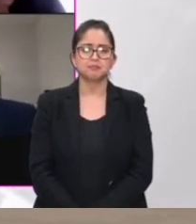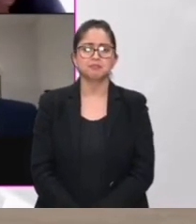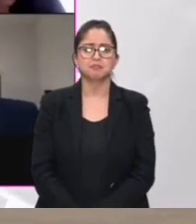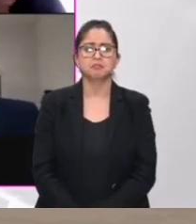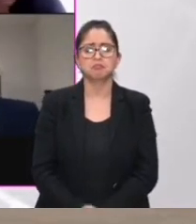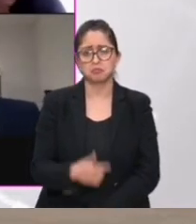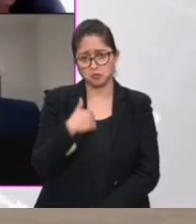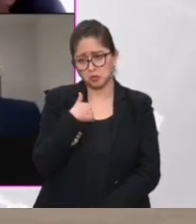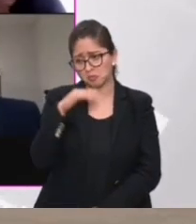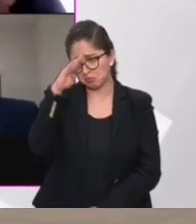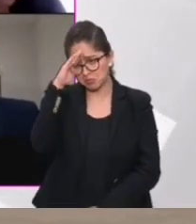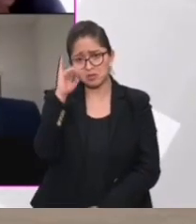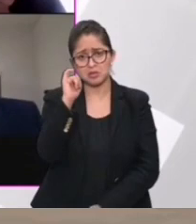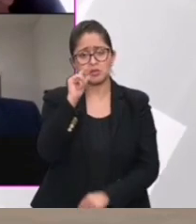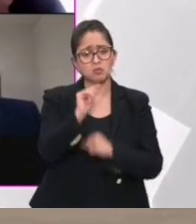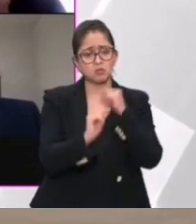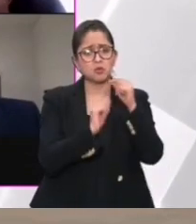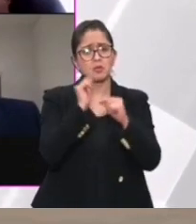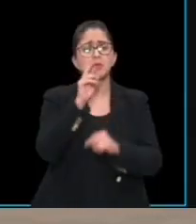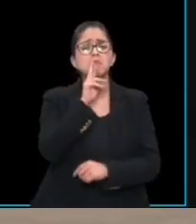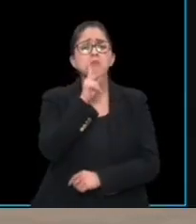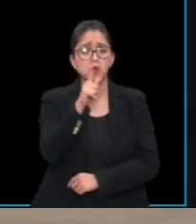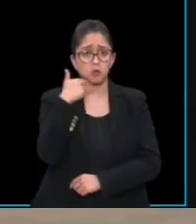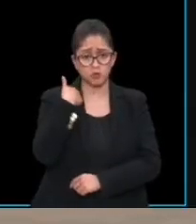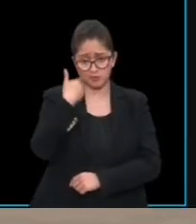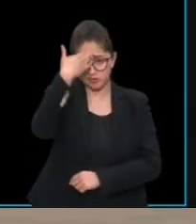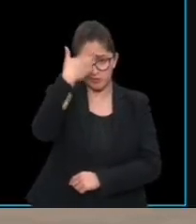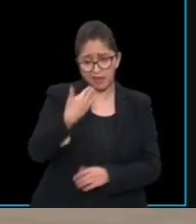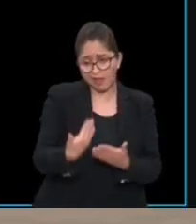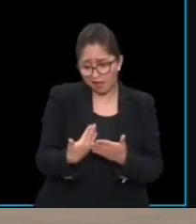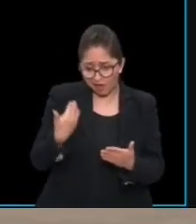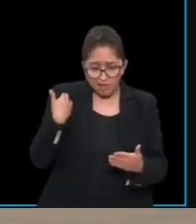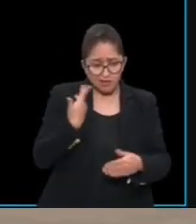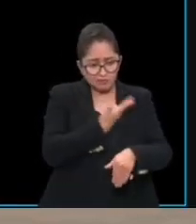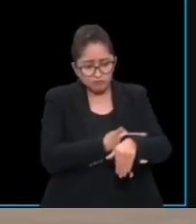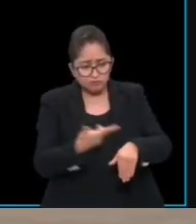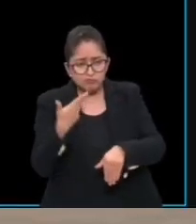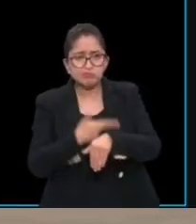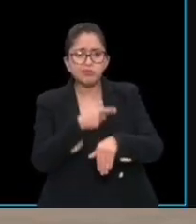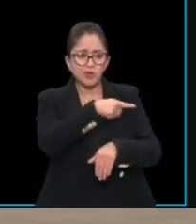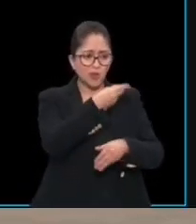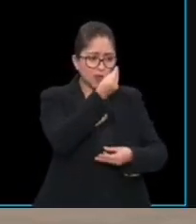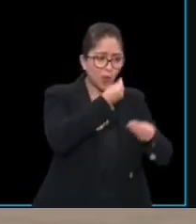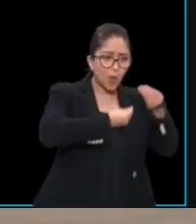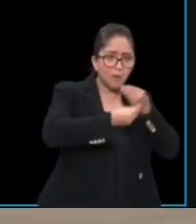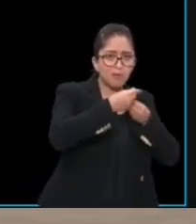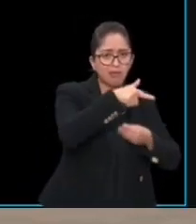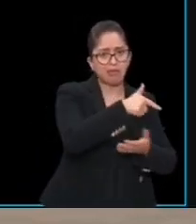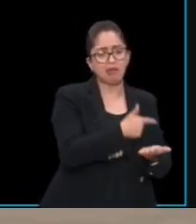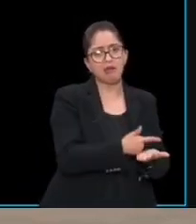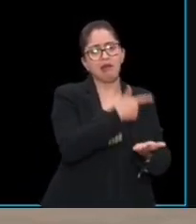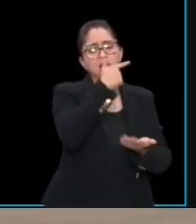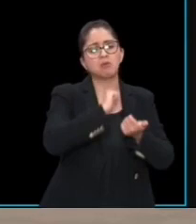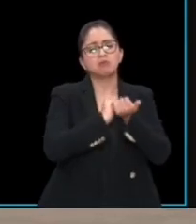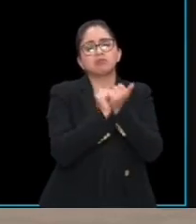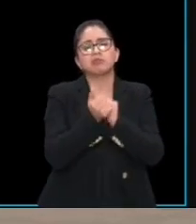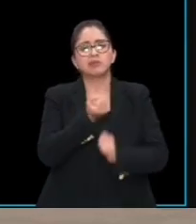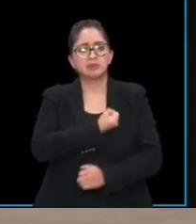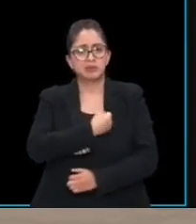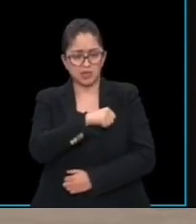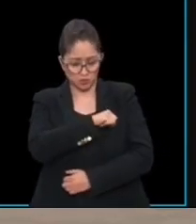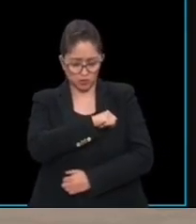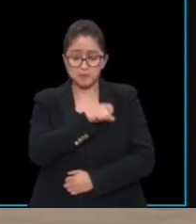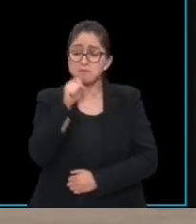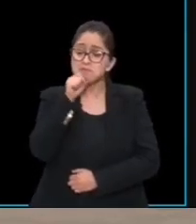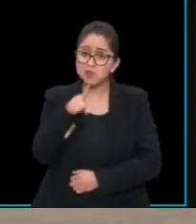ir mejorando, porque creo que parte de la prevención tiene que ser el quitar muchos de estos alimentos que son nocivos. Uno de los temas que también nos preocupa mucho desde